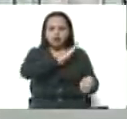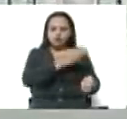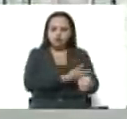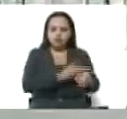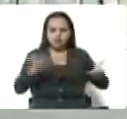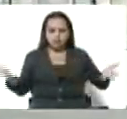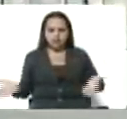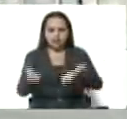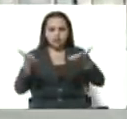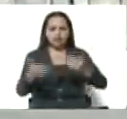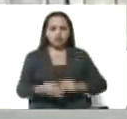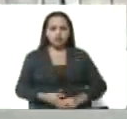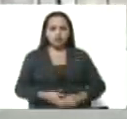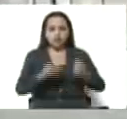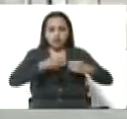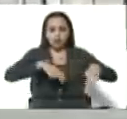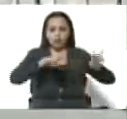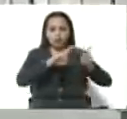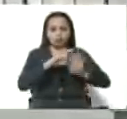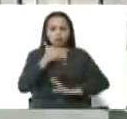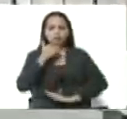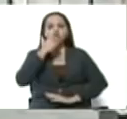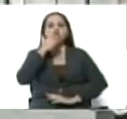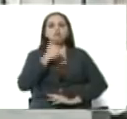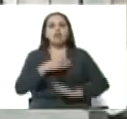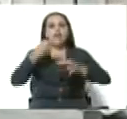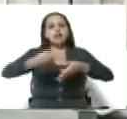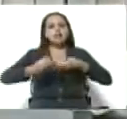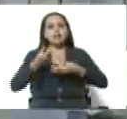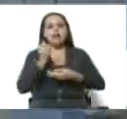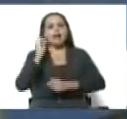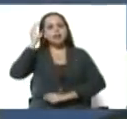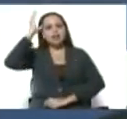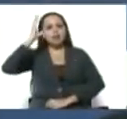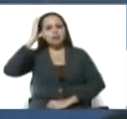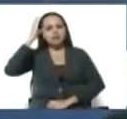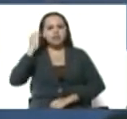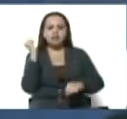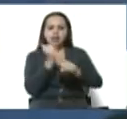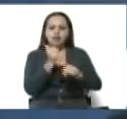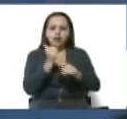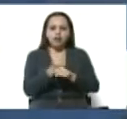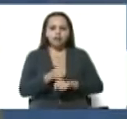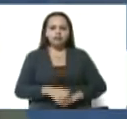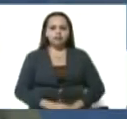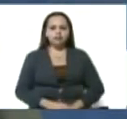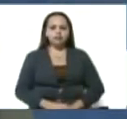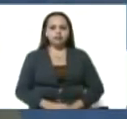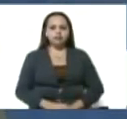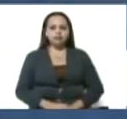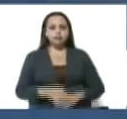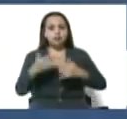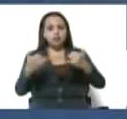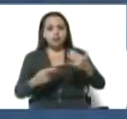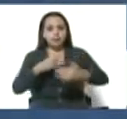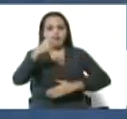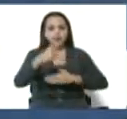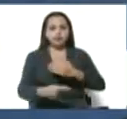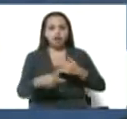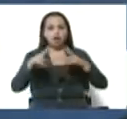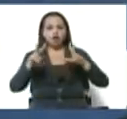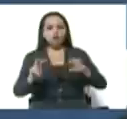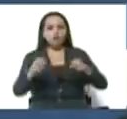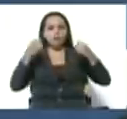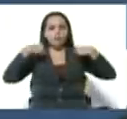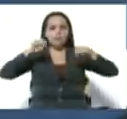de la moral pendiente de la capacidad operativa ya estamos planificando nuevos